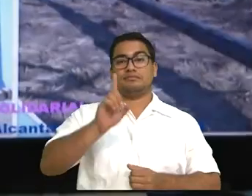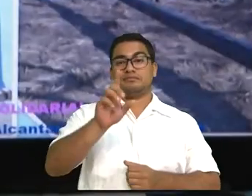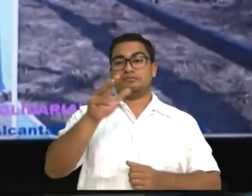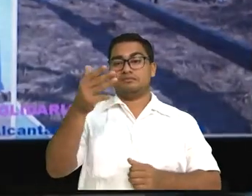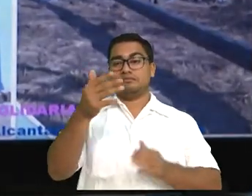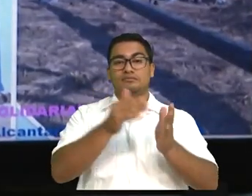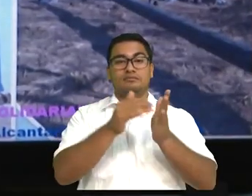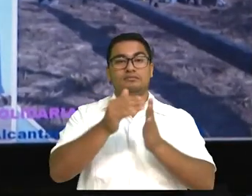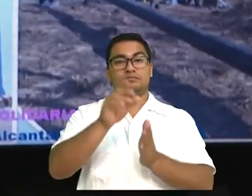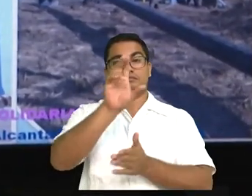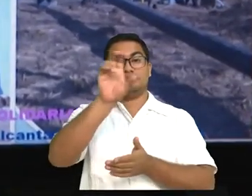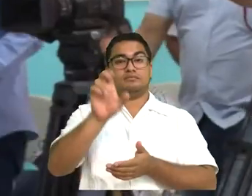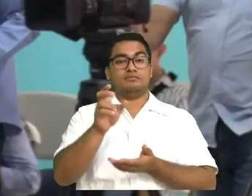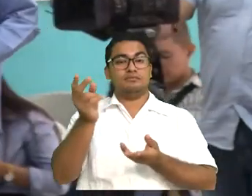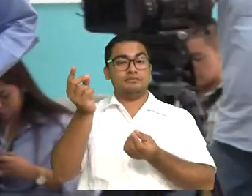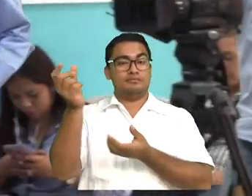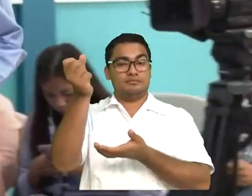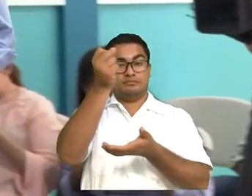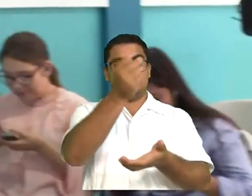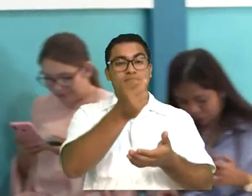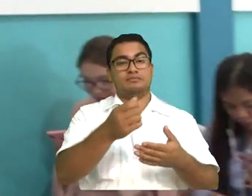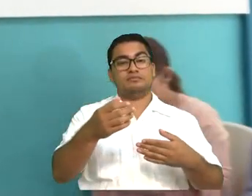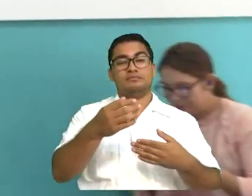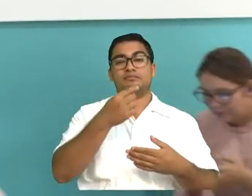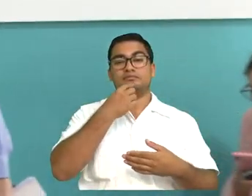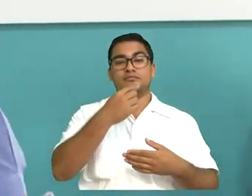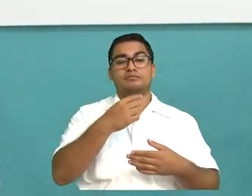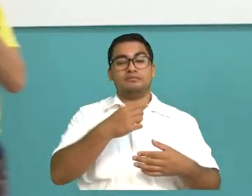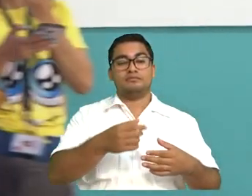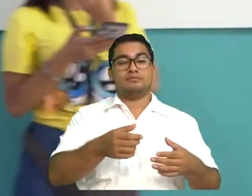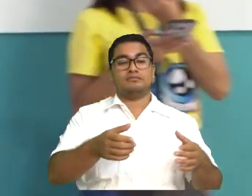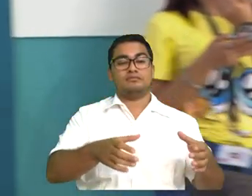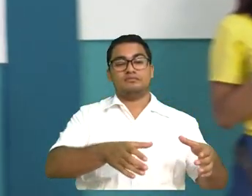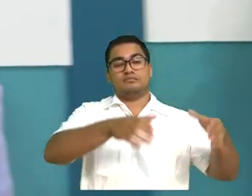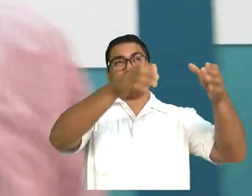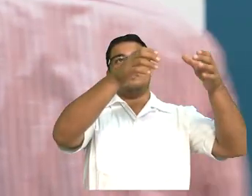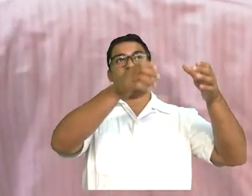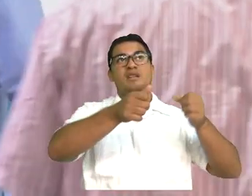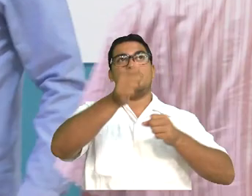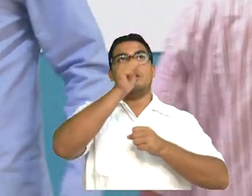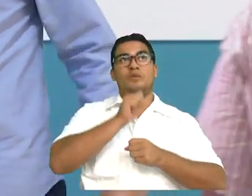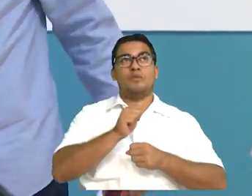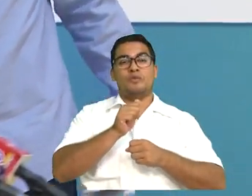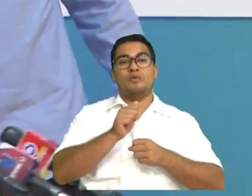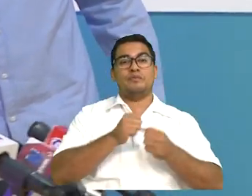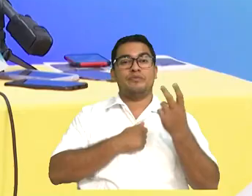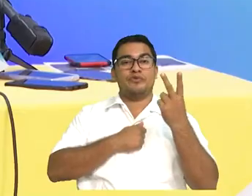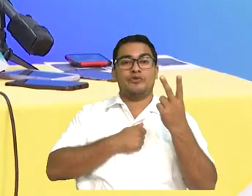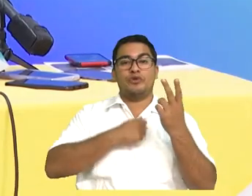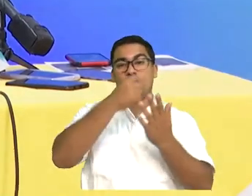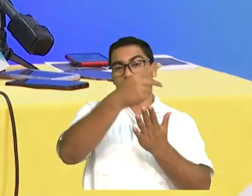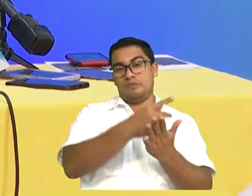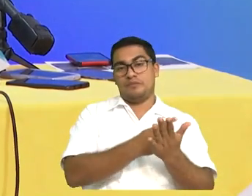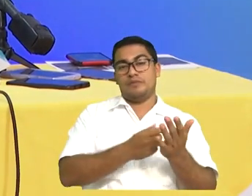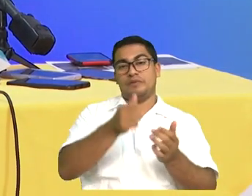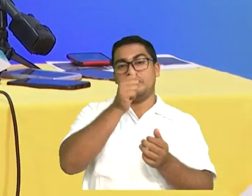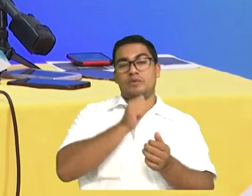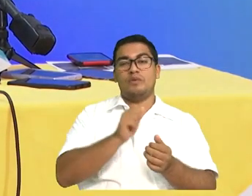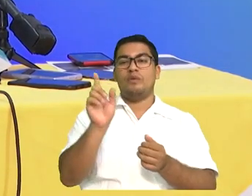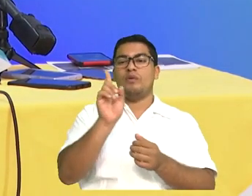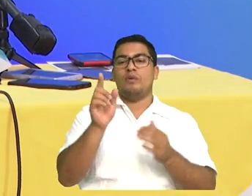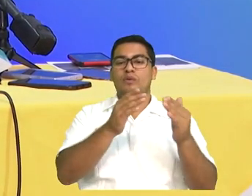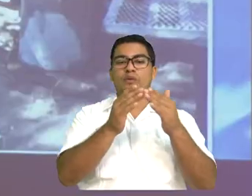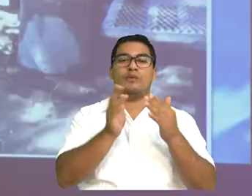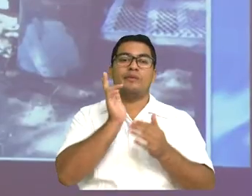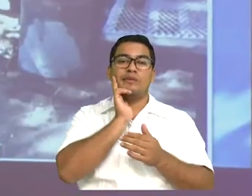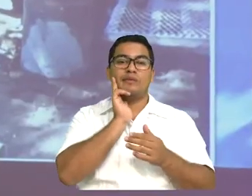$19 millones de córdobas invertirá la empresa nicaragüense de acueductos y alcantarillado en la ejecución de dos proyectos de agua potable, uno en Ciudad Darío